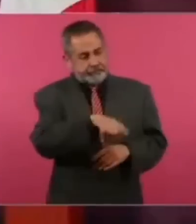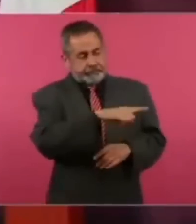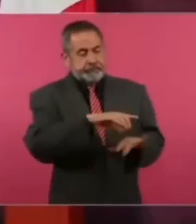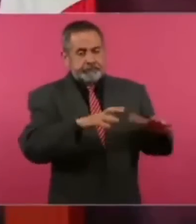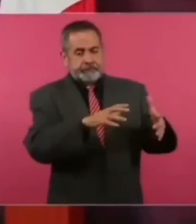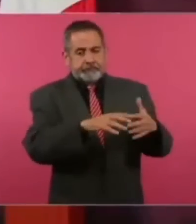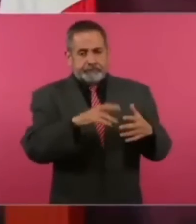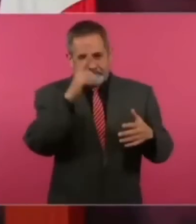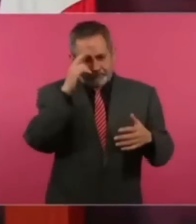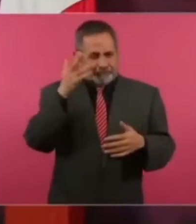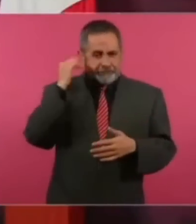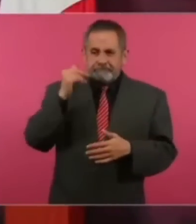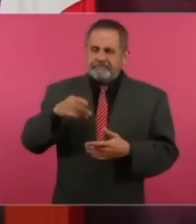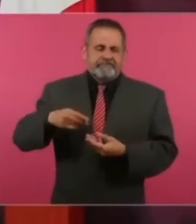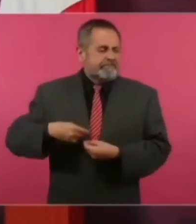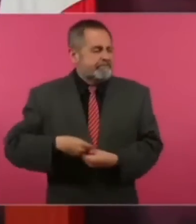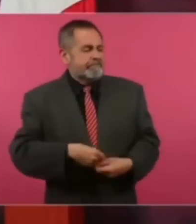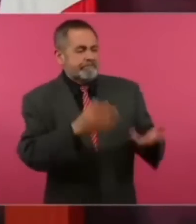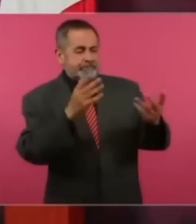cuando rompieron la piñata,